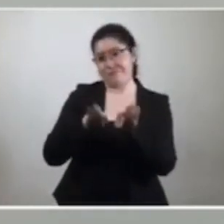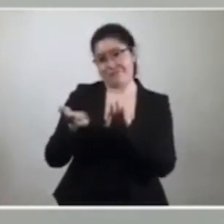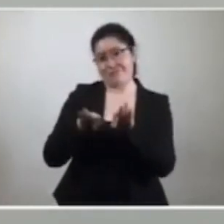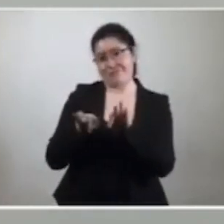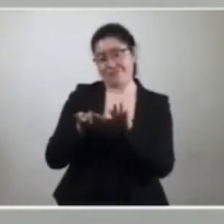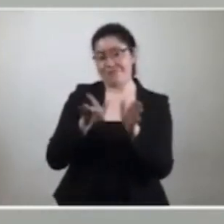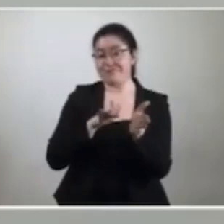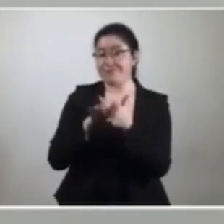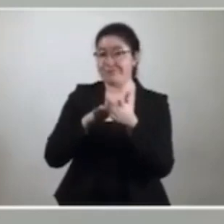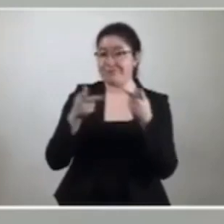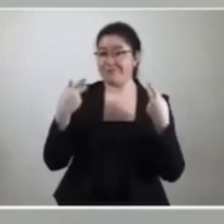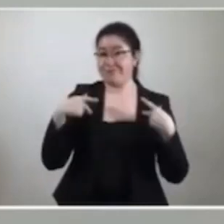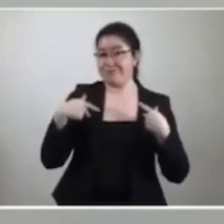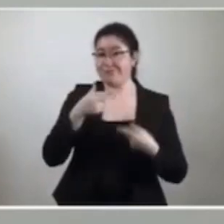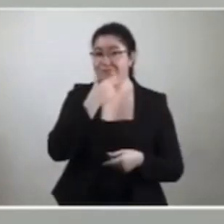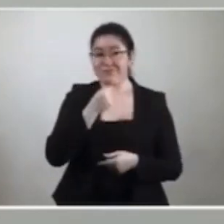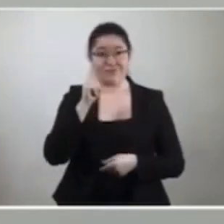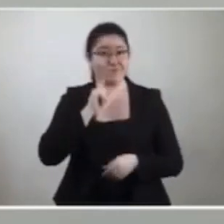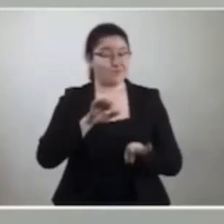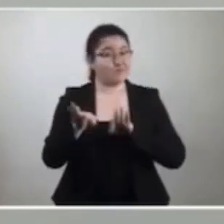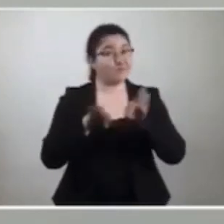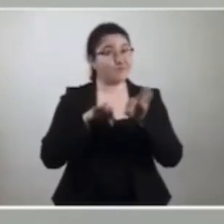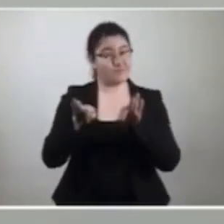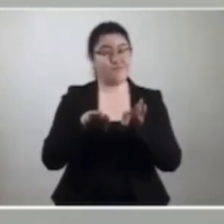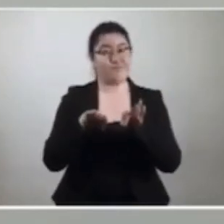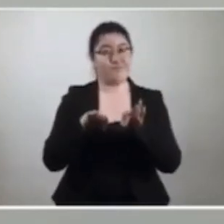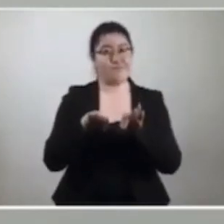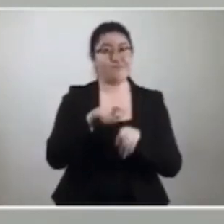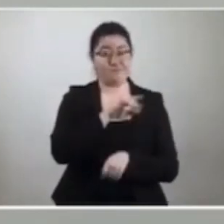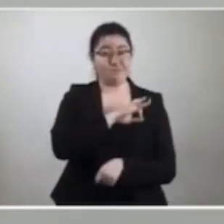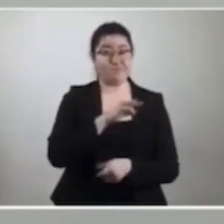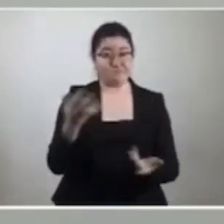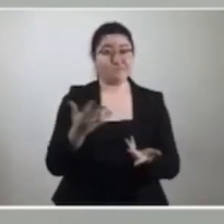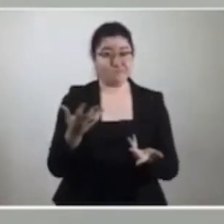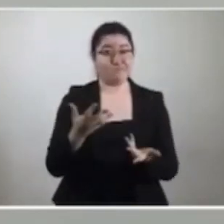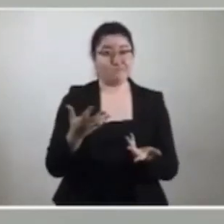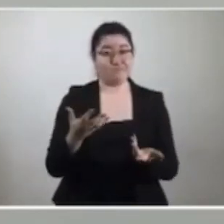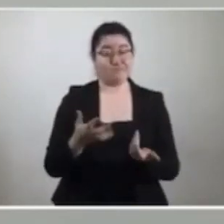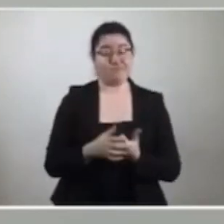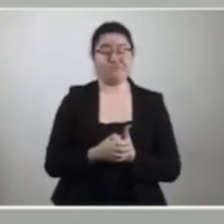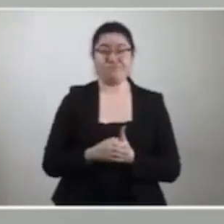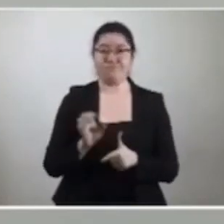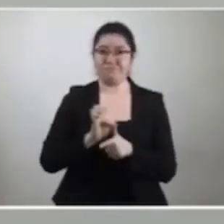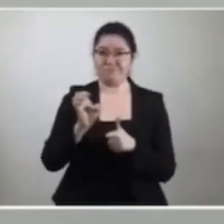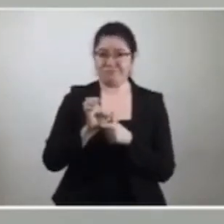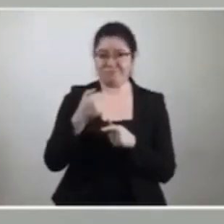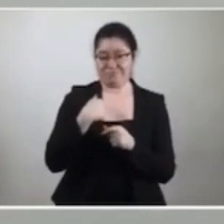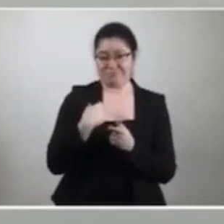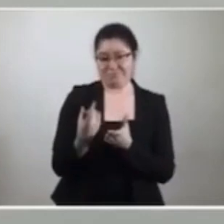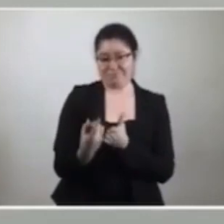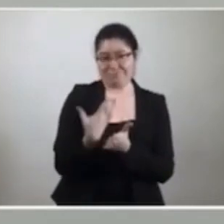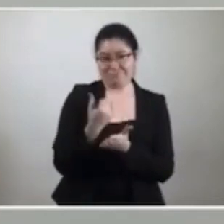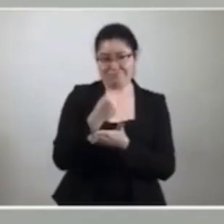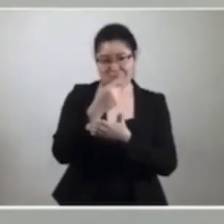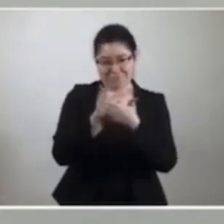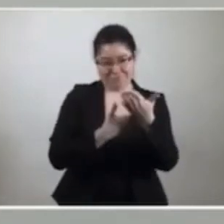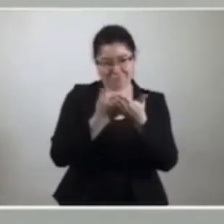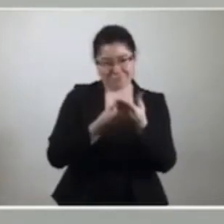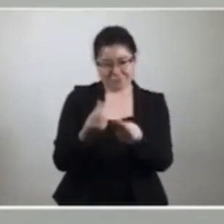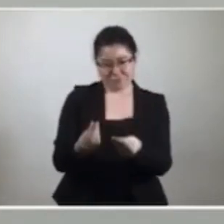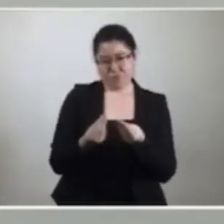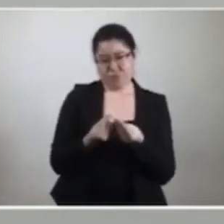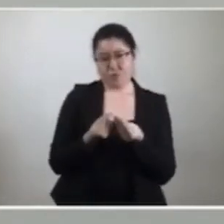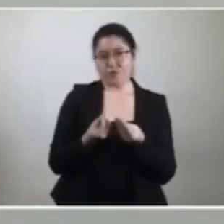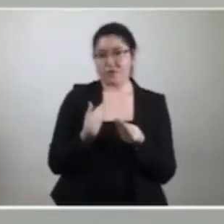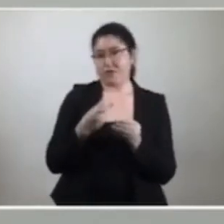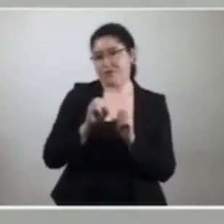sus trabajadores y trabajadoras. Y tienen la posibilidad de hacerlo. Entonces, me va a enviar la información, obviamente con los